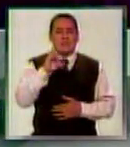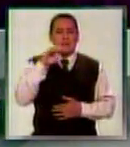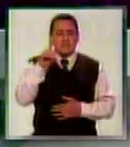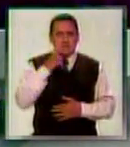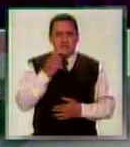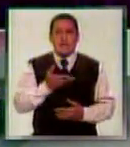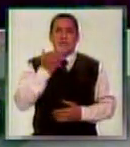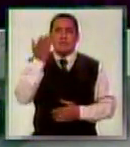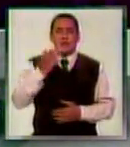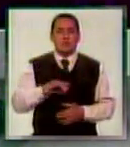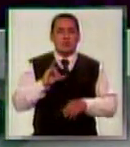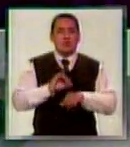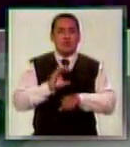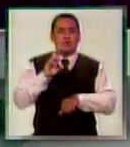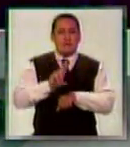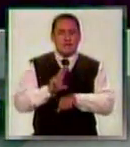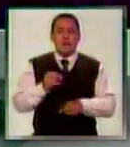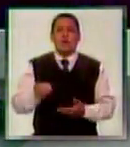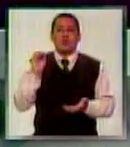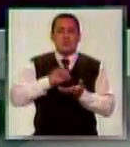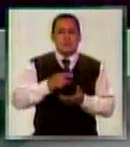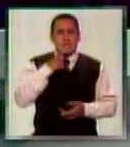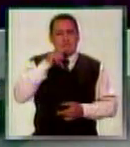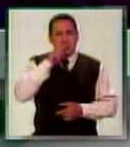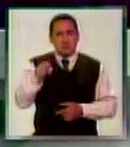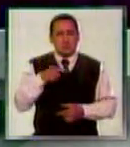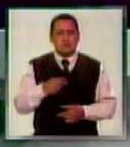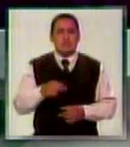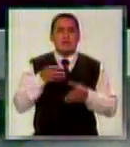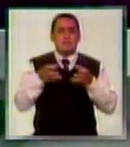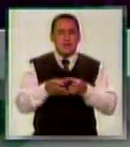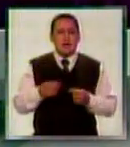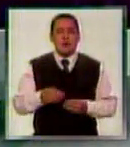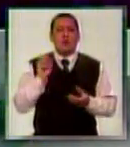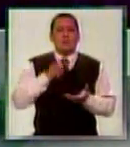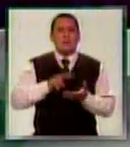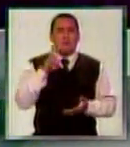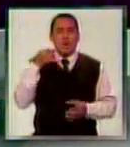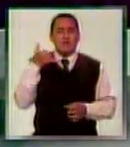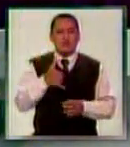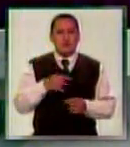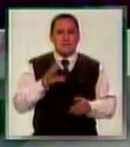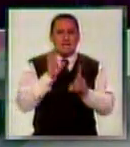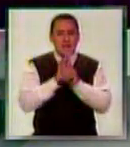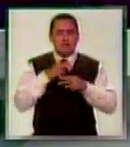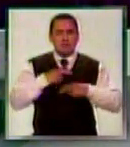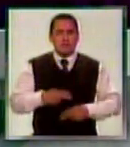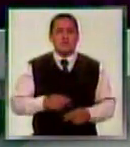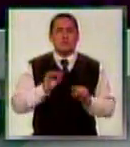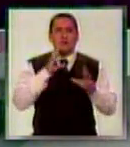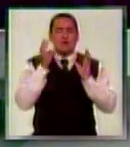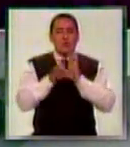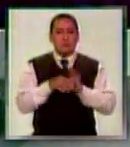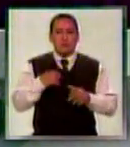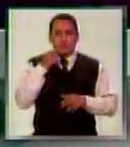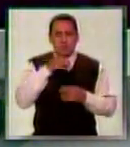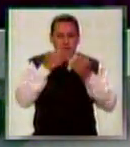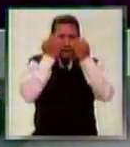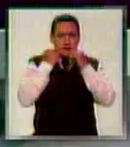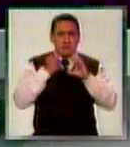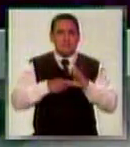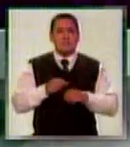la Corte de San José otra denuncia en contra del Estado peruano por la supuesta violación de derechos humanos de la presunta senderista Mónica